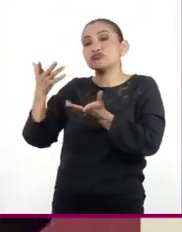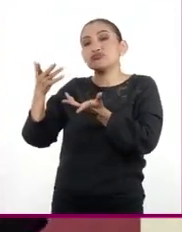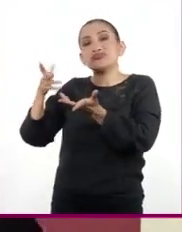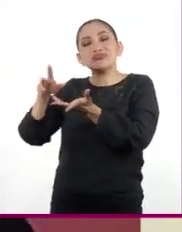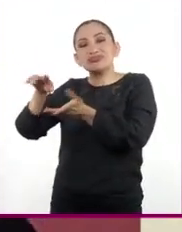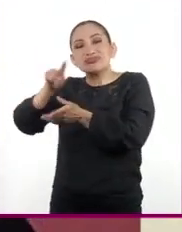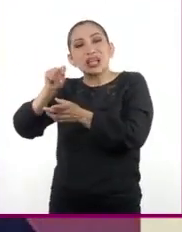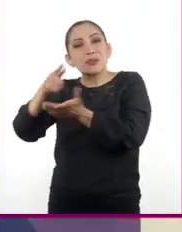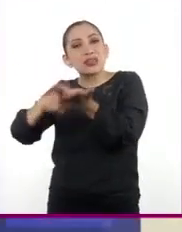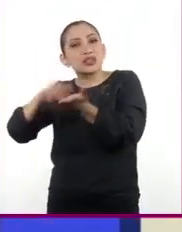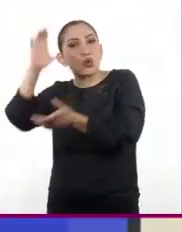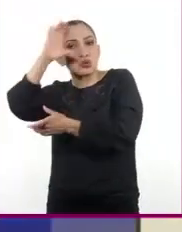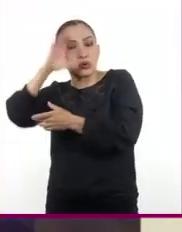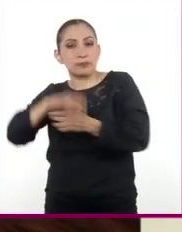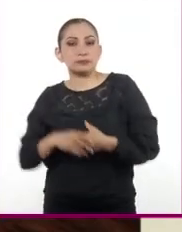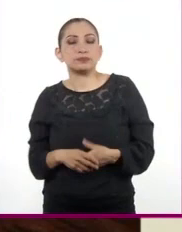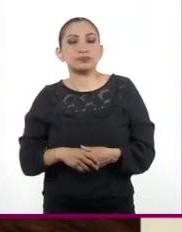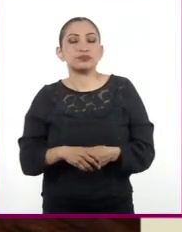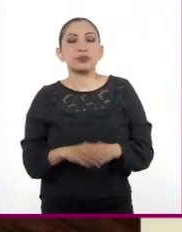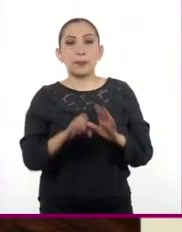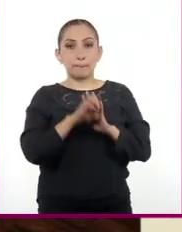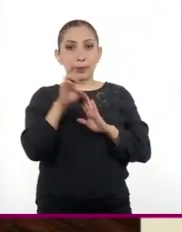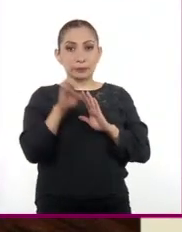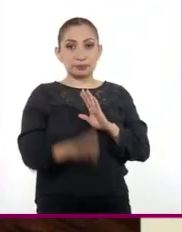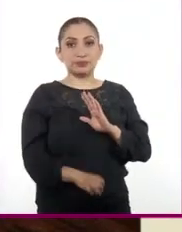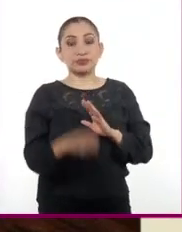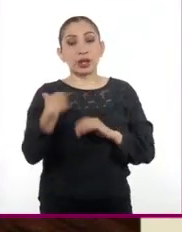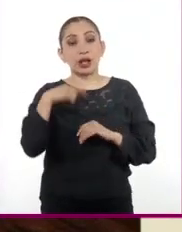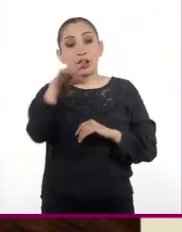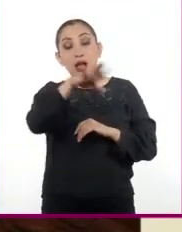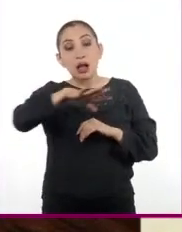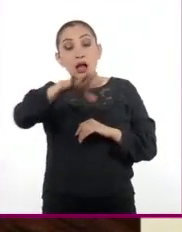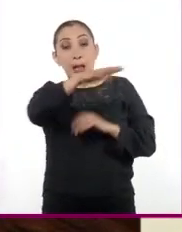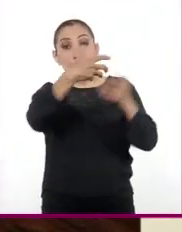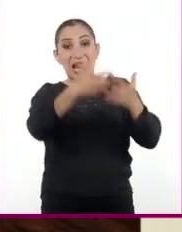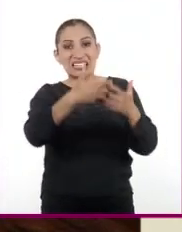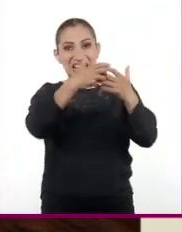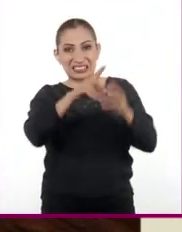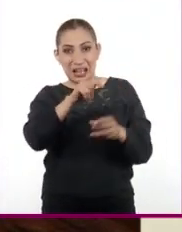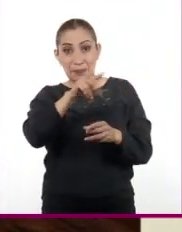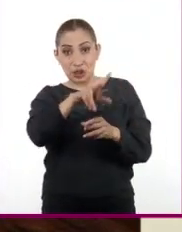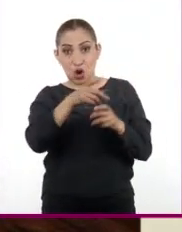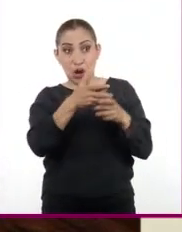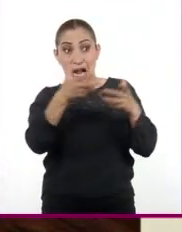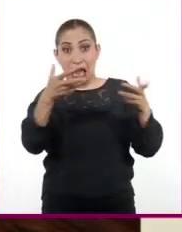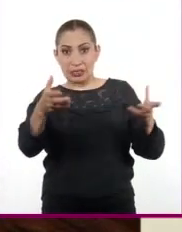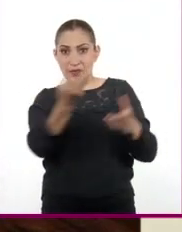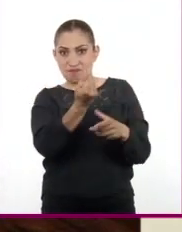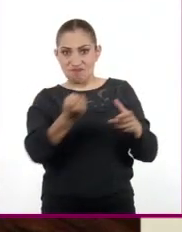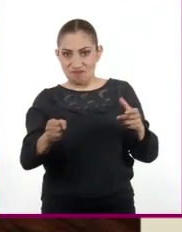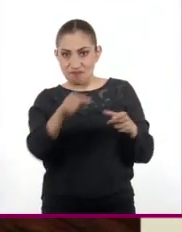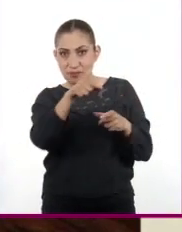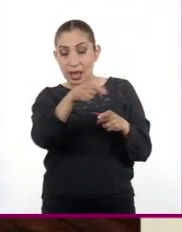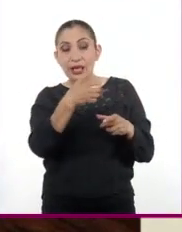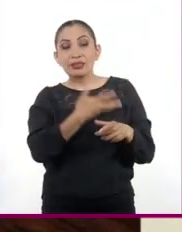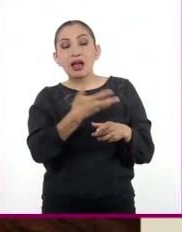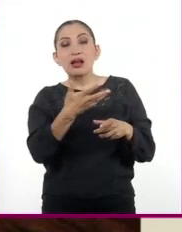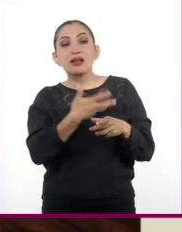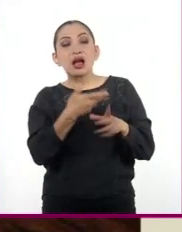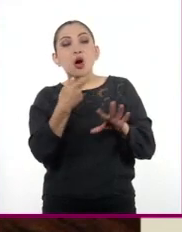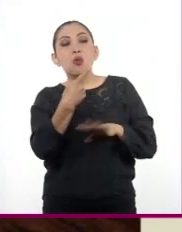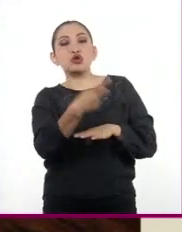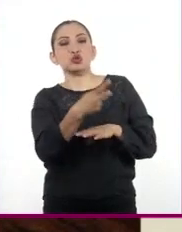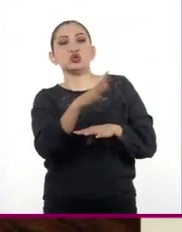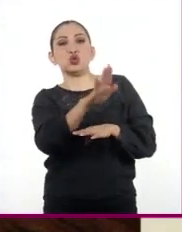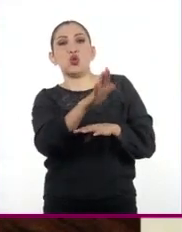o públicos, como se les llama. En el caso de los medios públicos, son medios que por lo regular tienen una